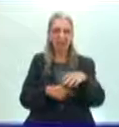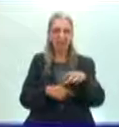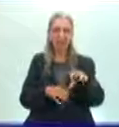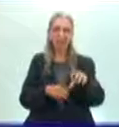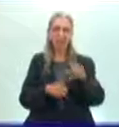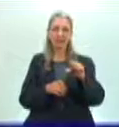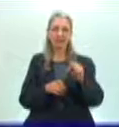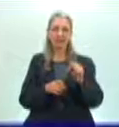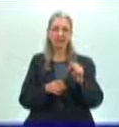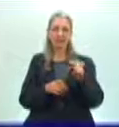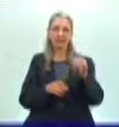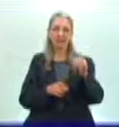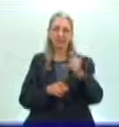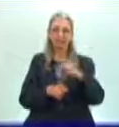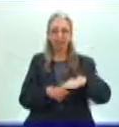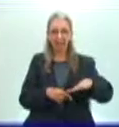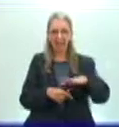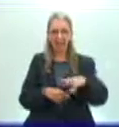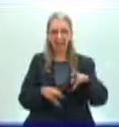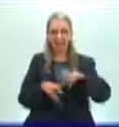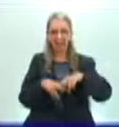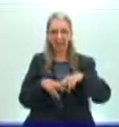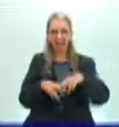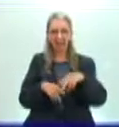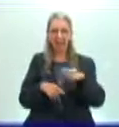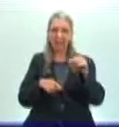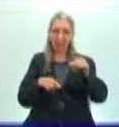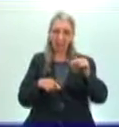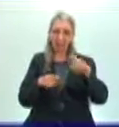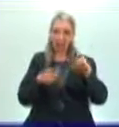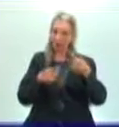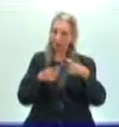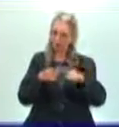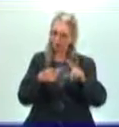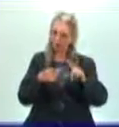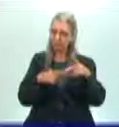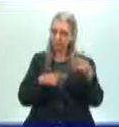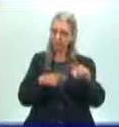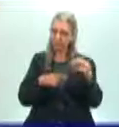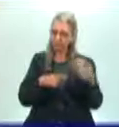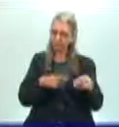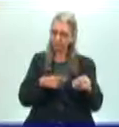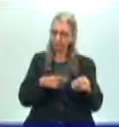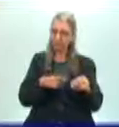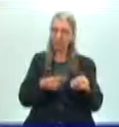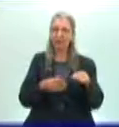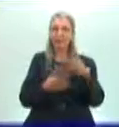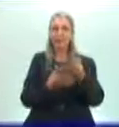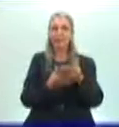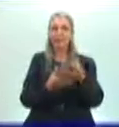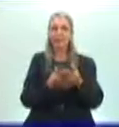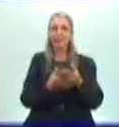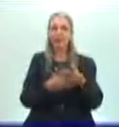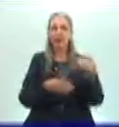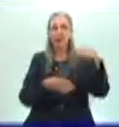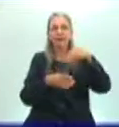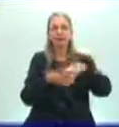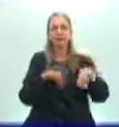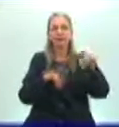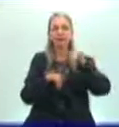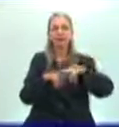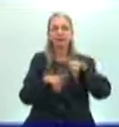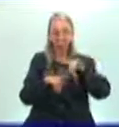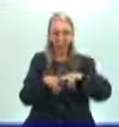quiero proponerles un ejercicio parecido a uno que apareció en una prueba de ingreso. En una prueba de ingreso de las